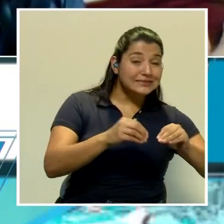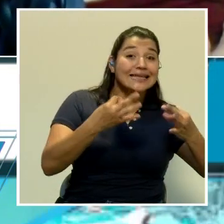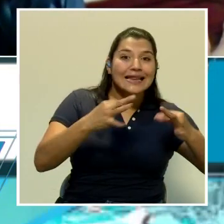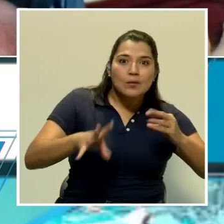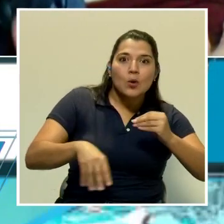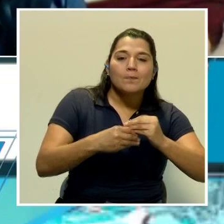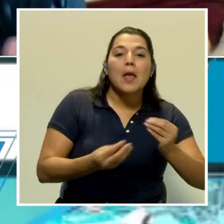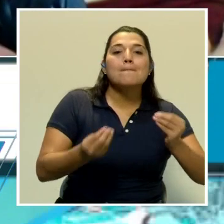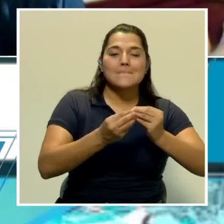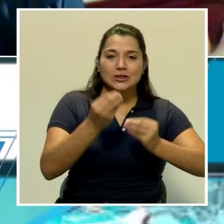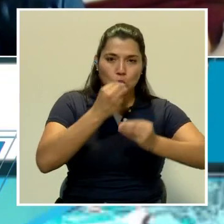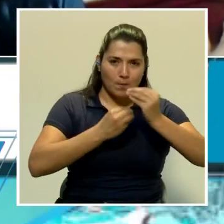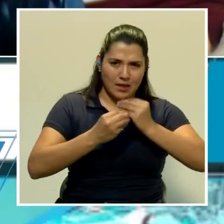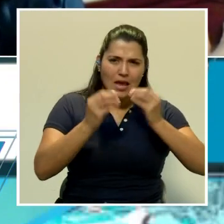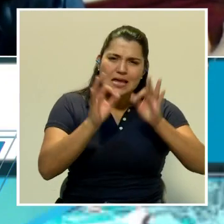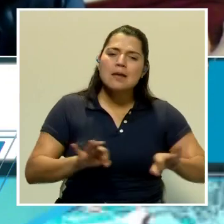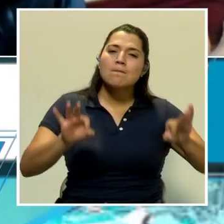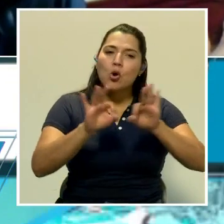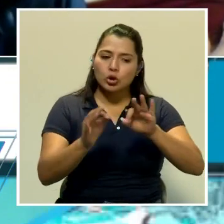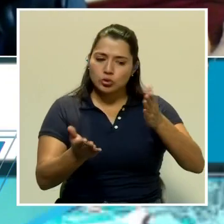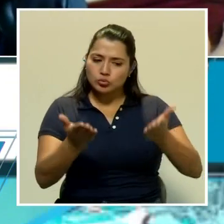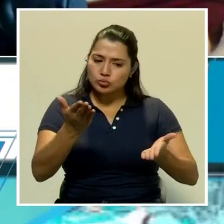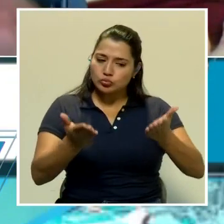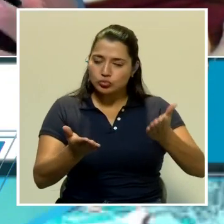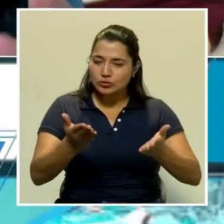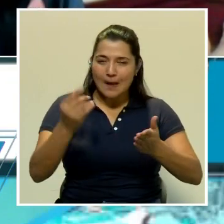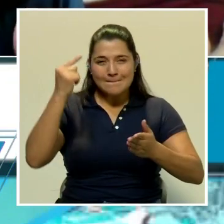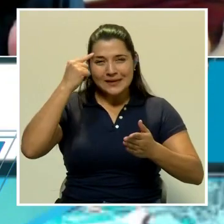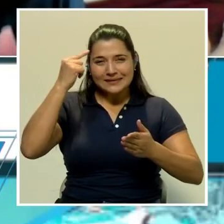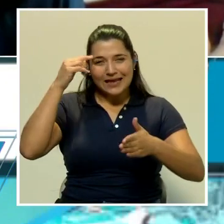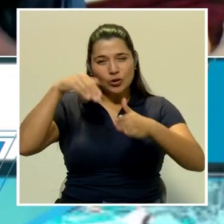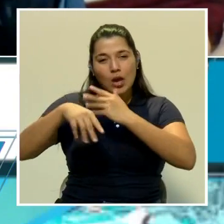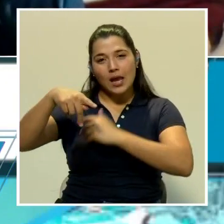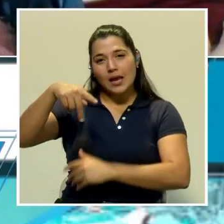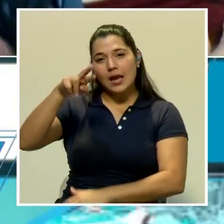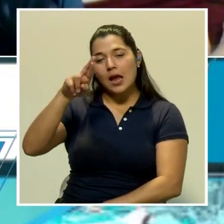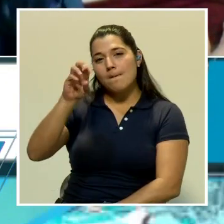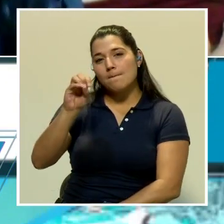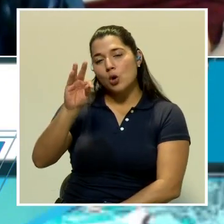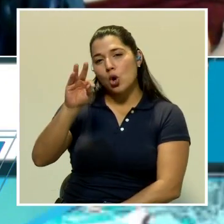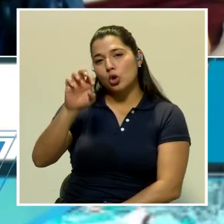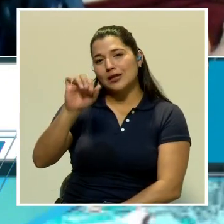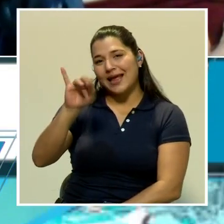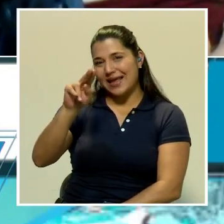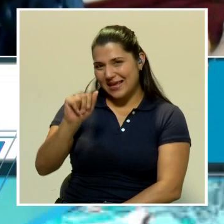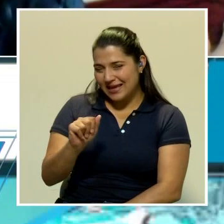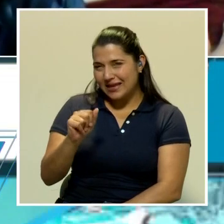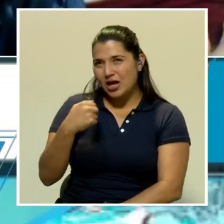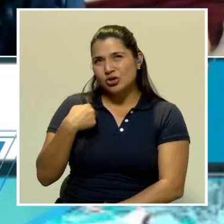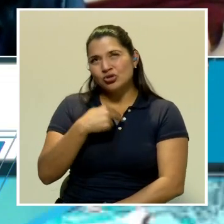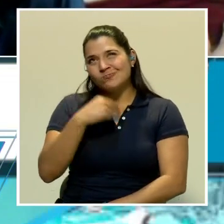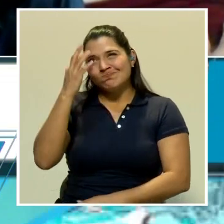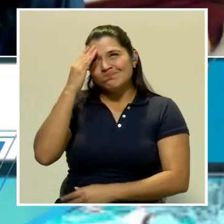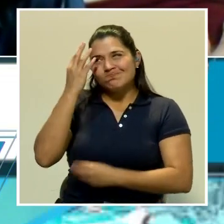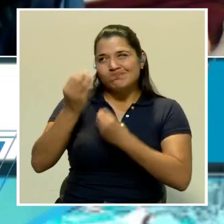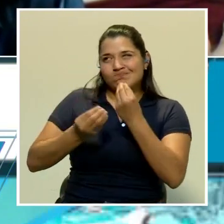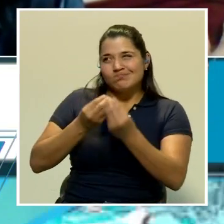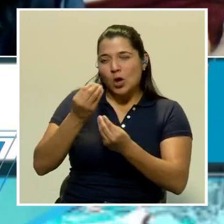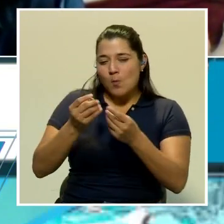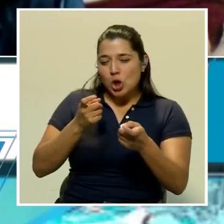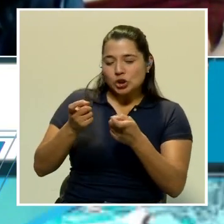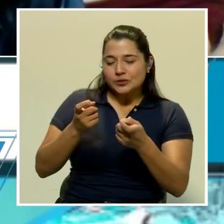es importante hacer balances con el tema de la proteína, que era un tema que nos tenía preocupados por el tema de la manipulación, pero realmente